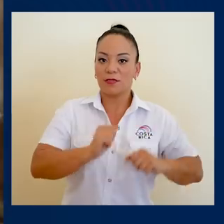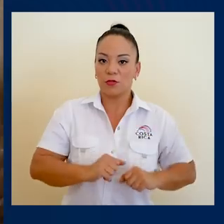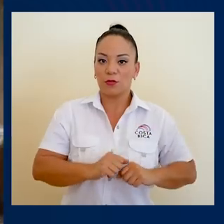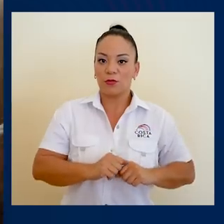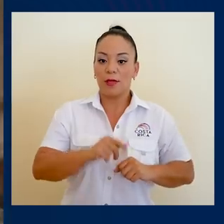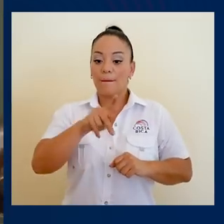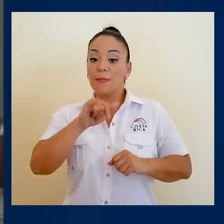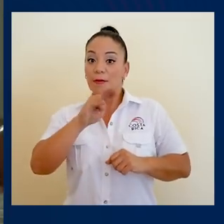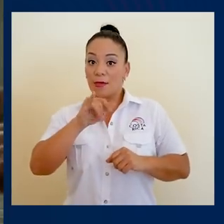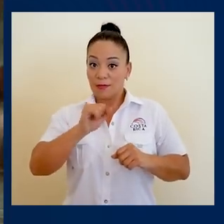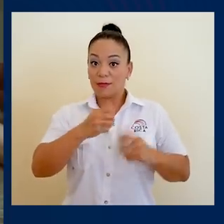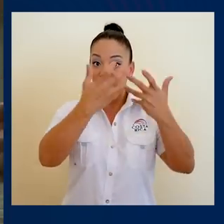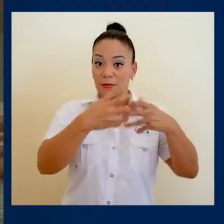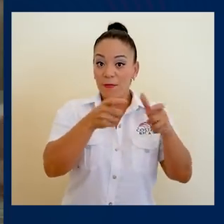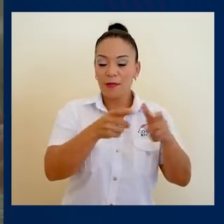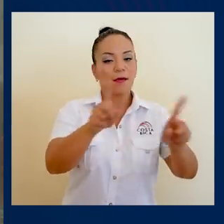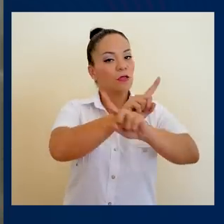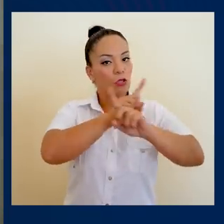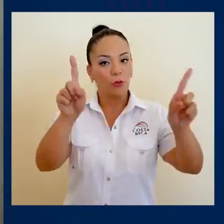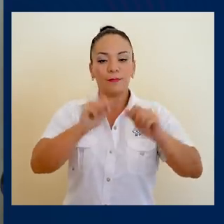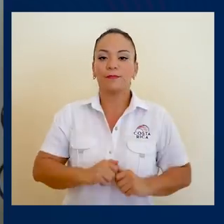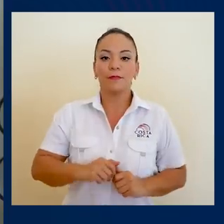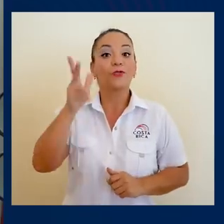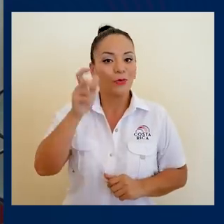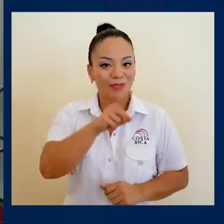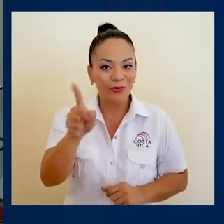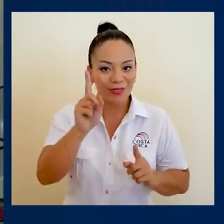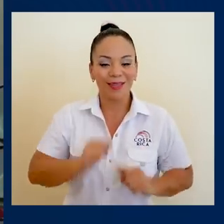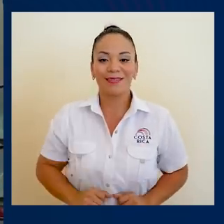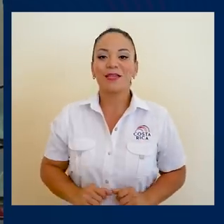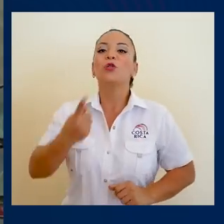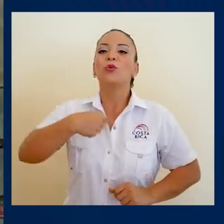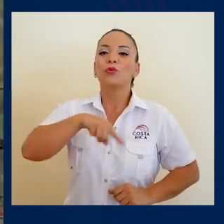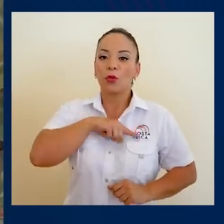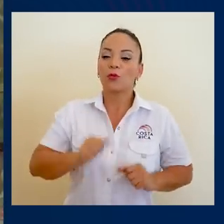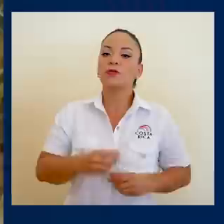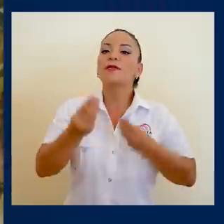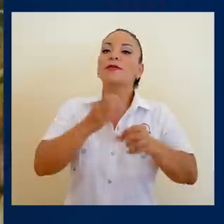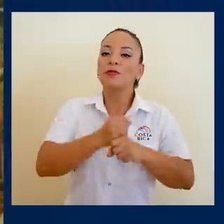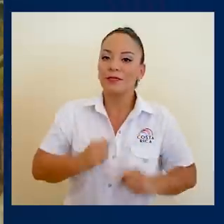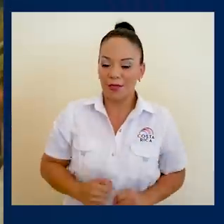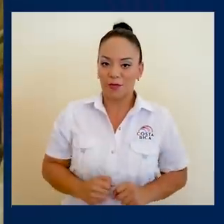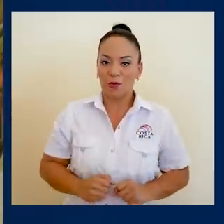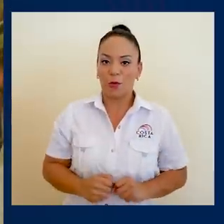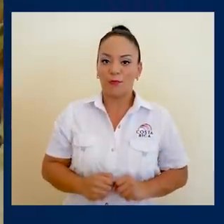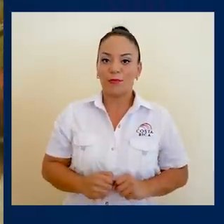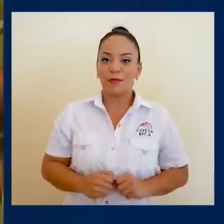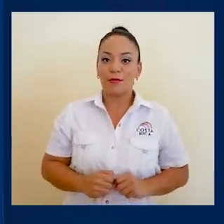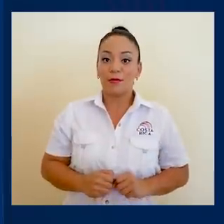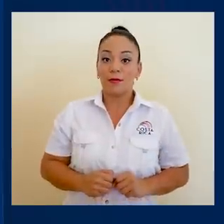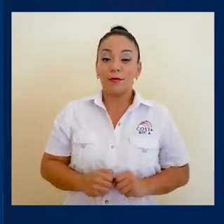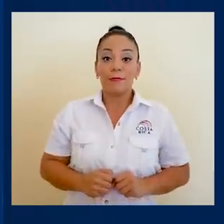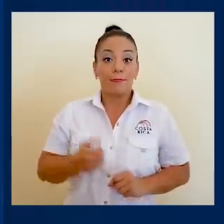las pymes. No, óigame. Lo que estamos haciendo es cerrando los portillos para que